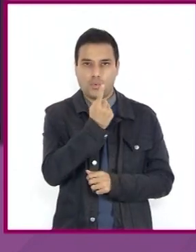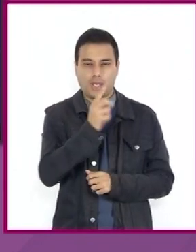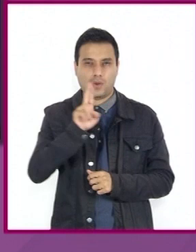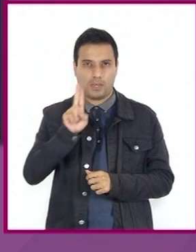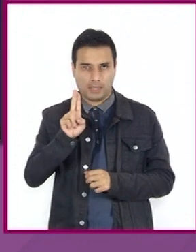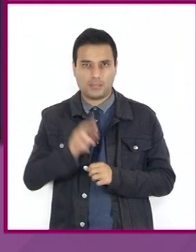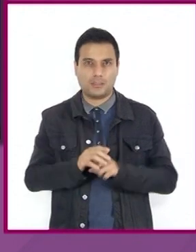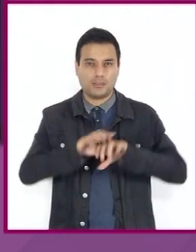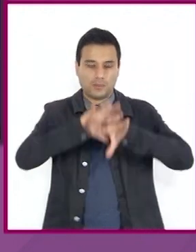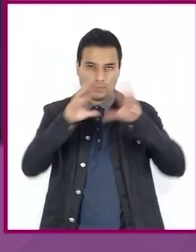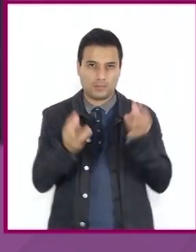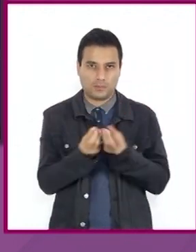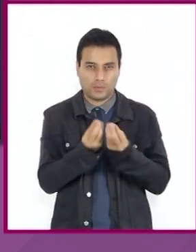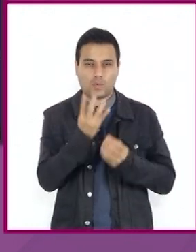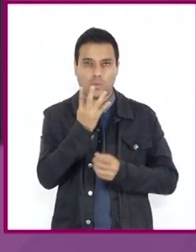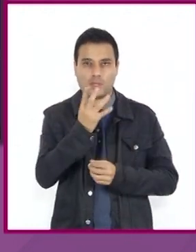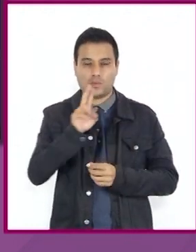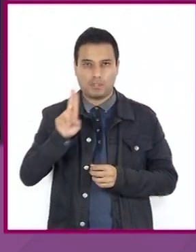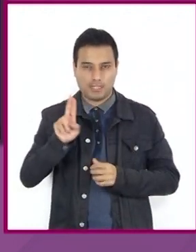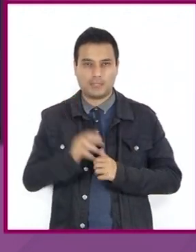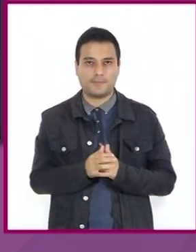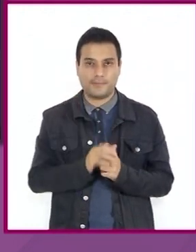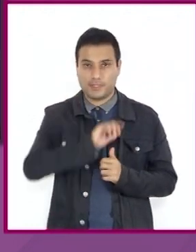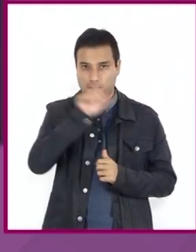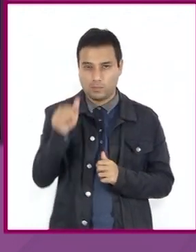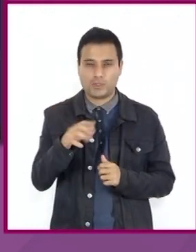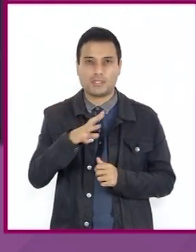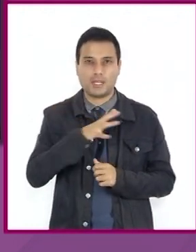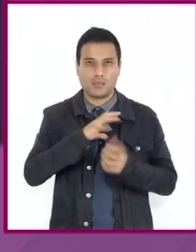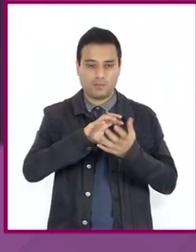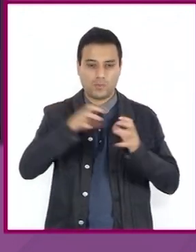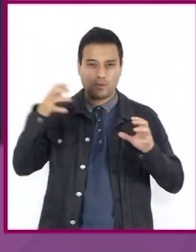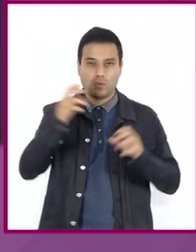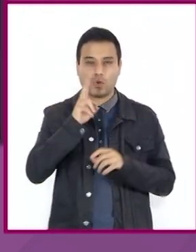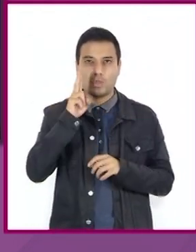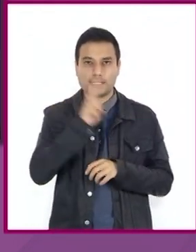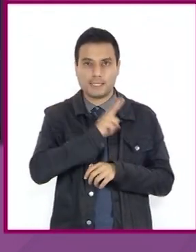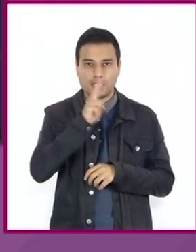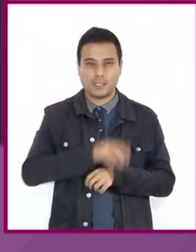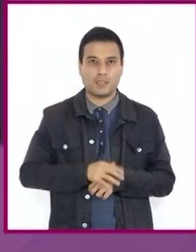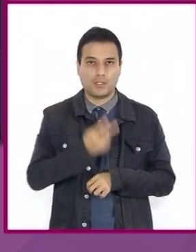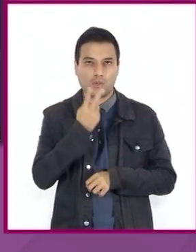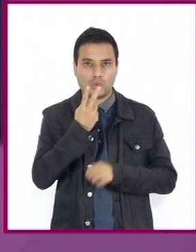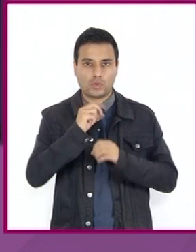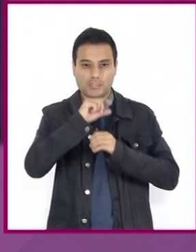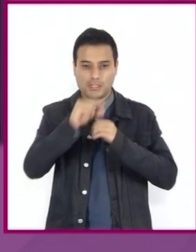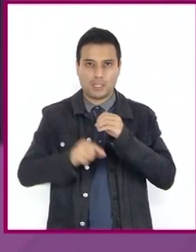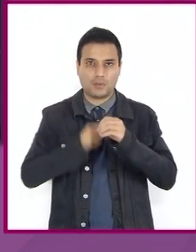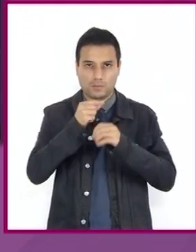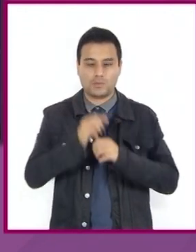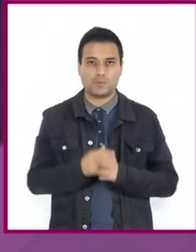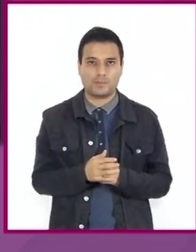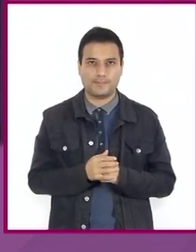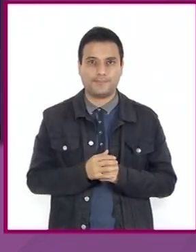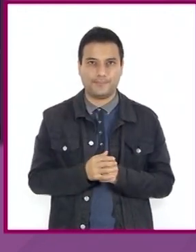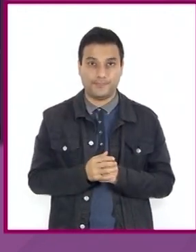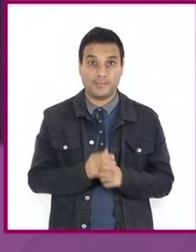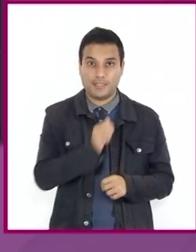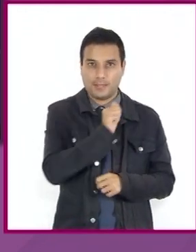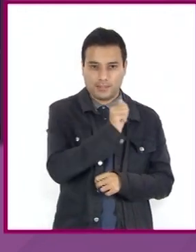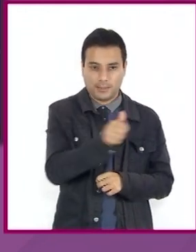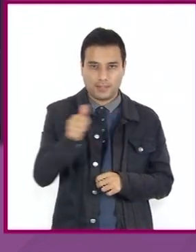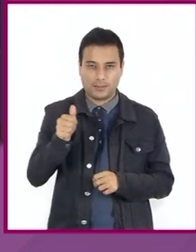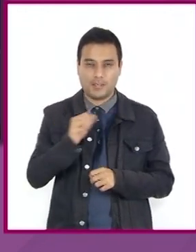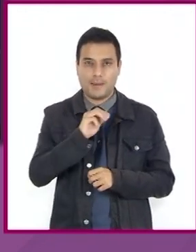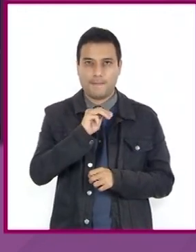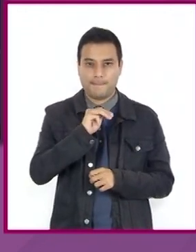total 4 unidades. Luego tenemos una molécula de oxígeno con 2 átomos, cada uno con una masa